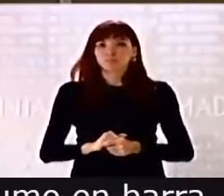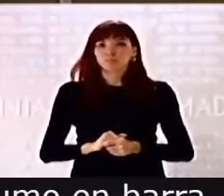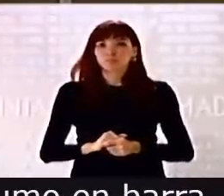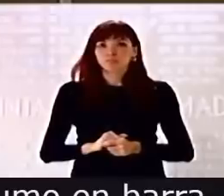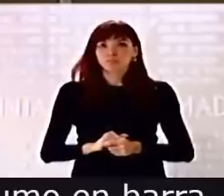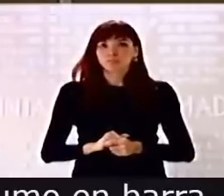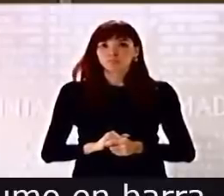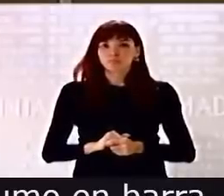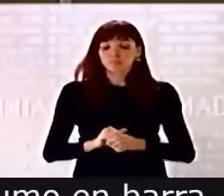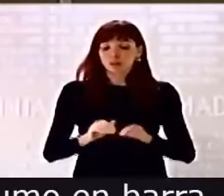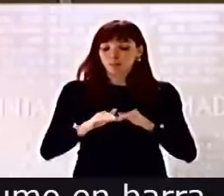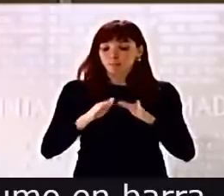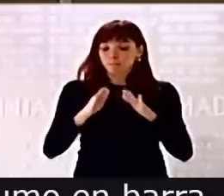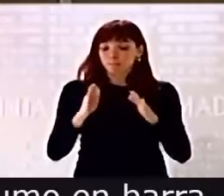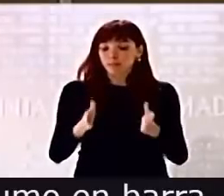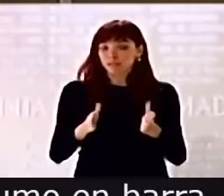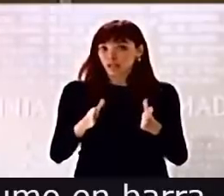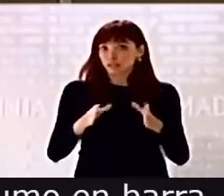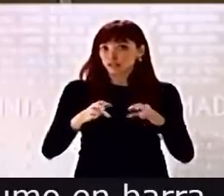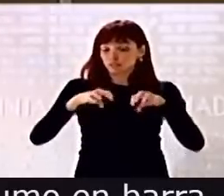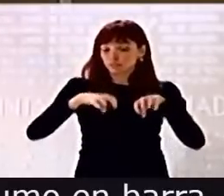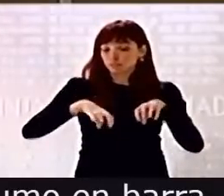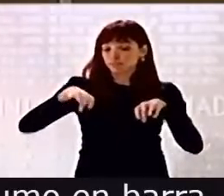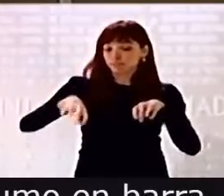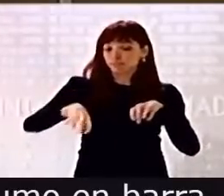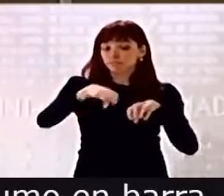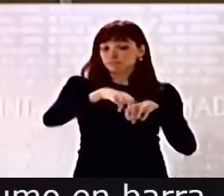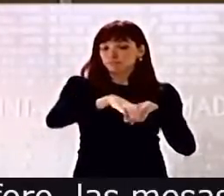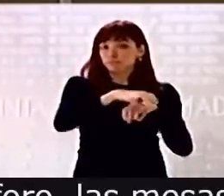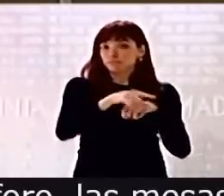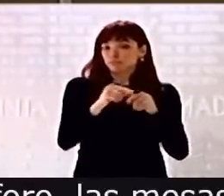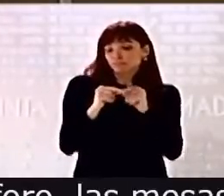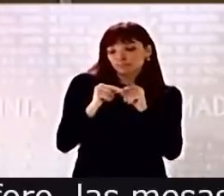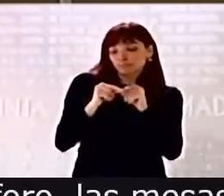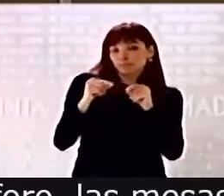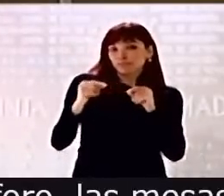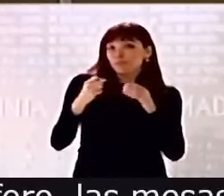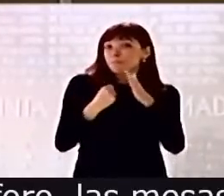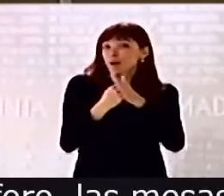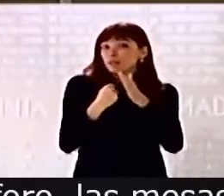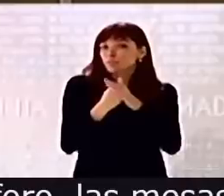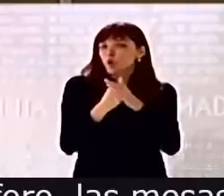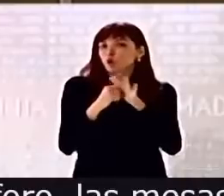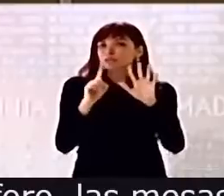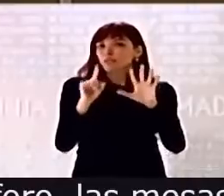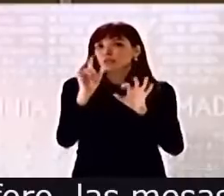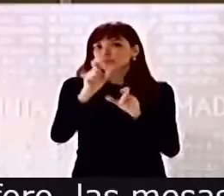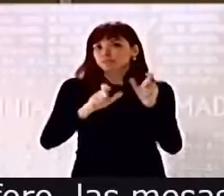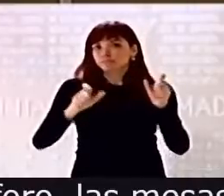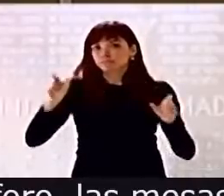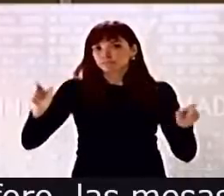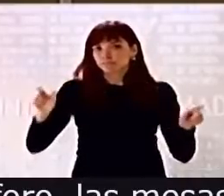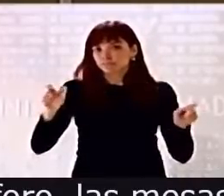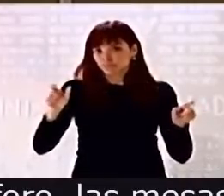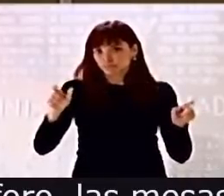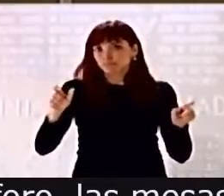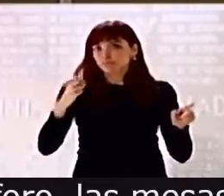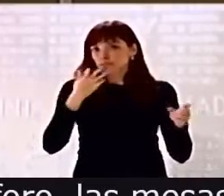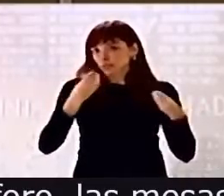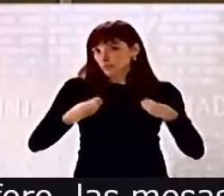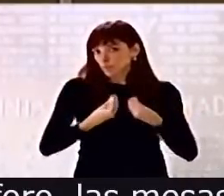Las mesas o agrupaciones de mesa deben tener un máximo de 6 personas si estos son no convivientes.